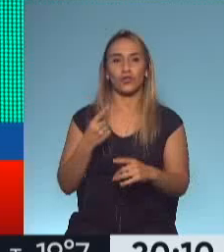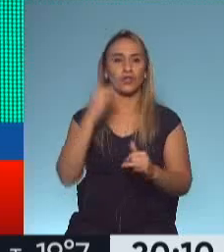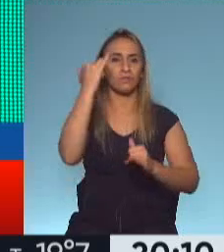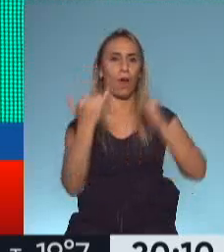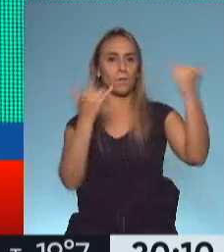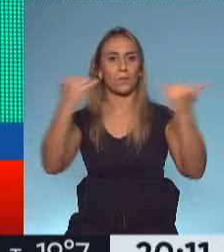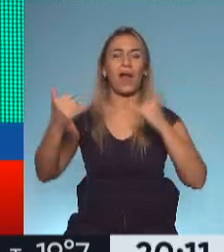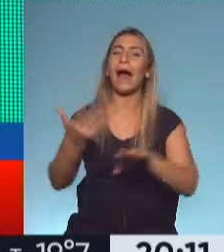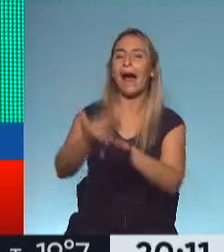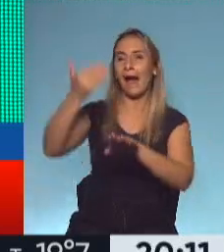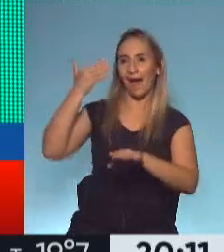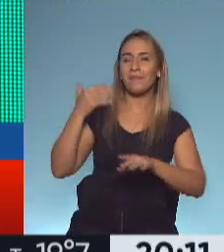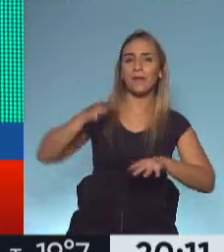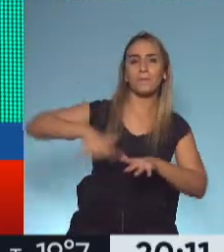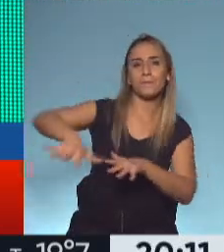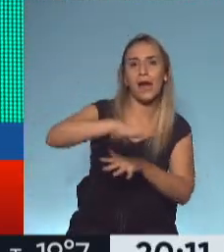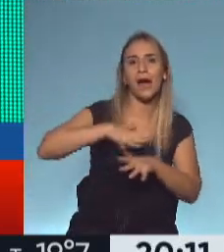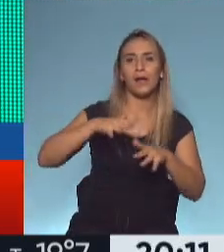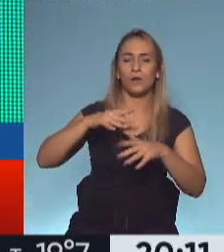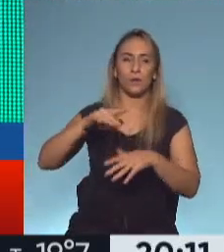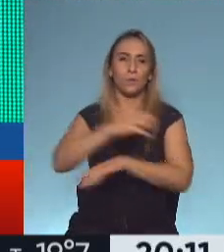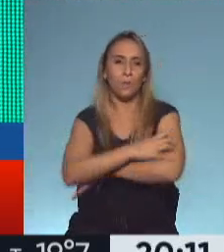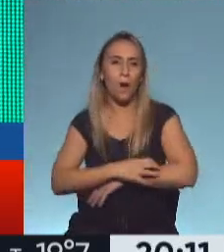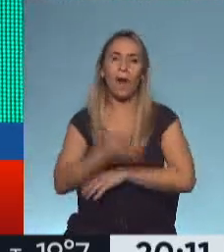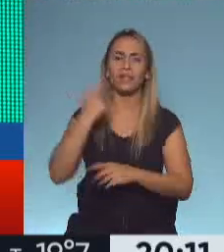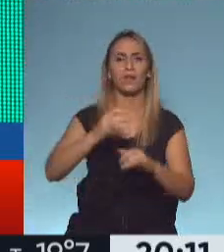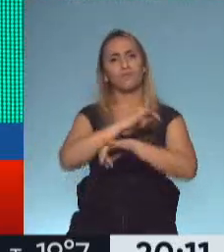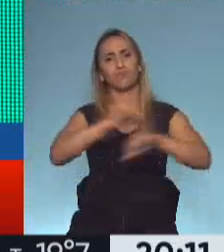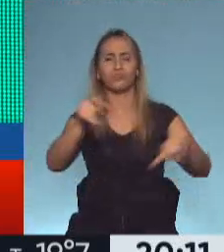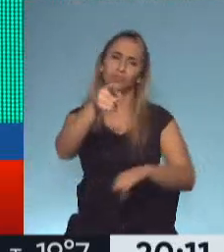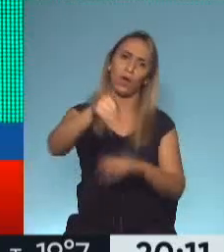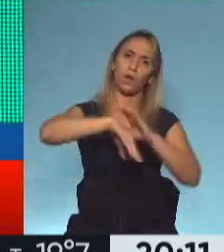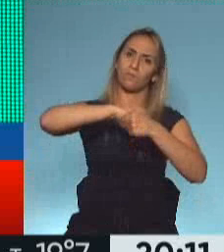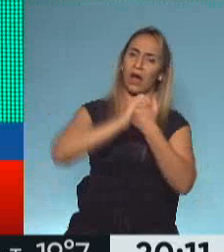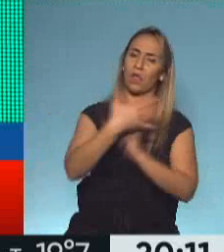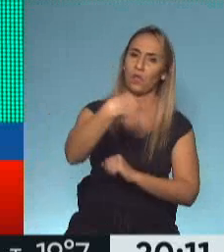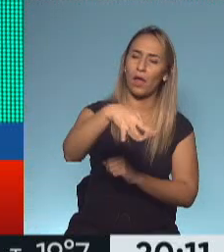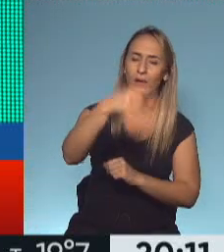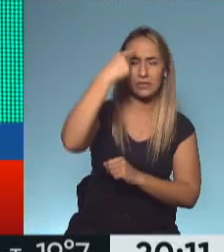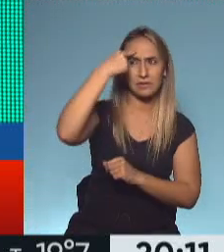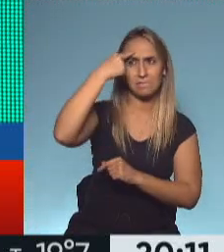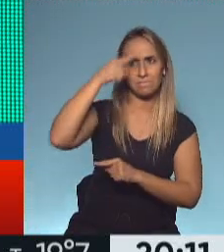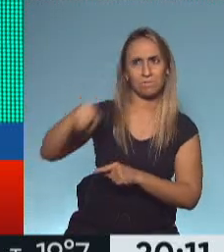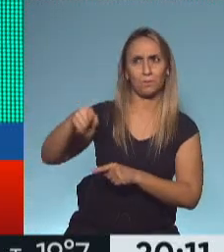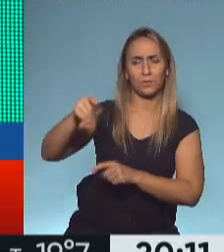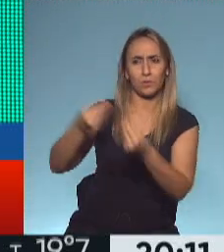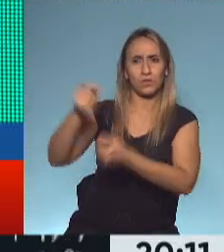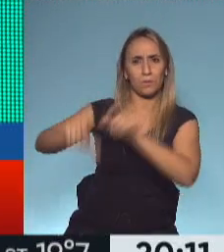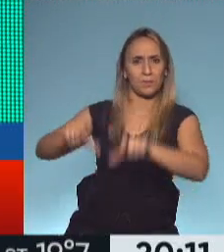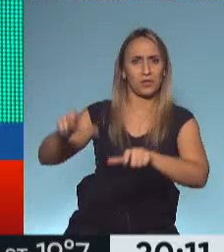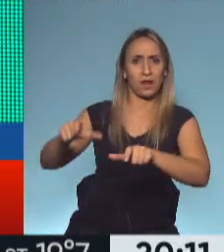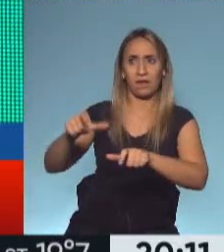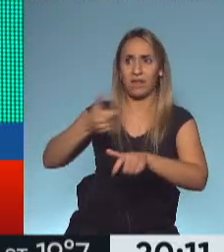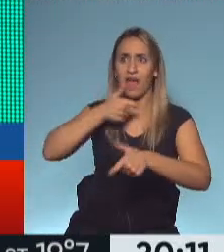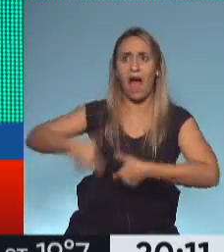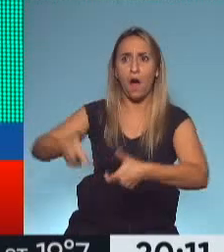medios. En algún momento decíamos hay que lavarse las manos y en un momento también dijimos, le estamos diciendo que se laven las manos a muchos argentinos que no tienen